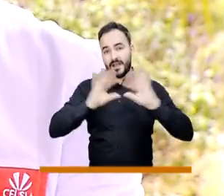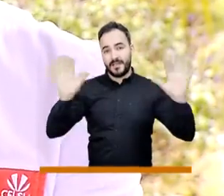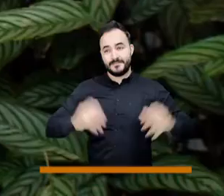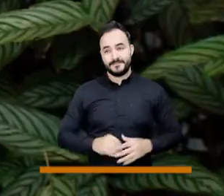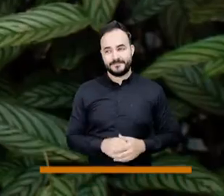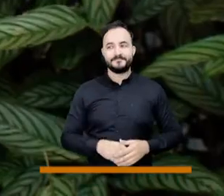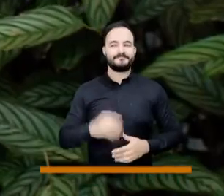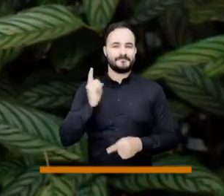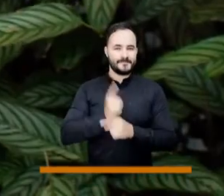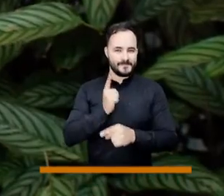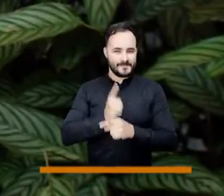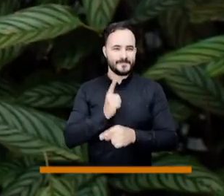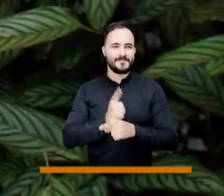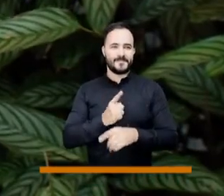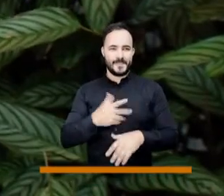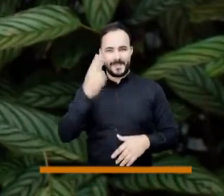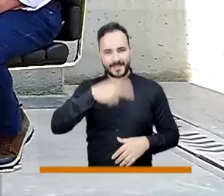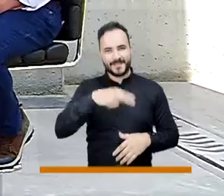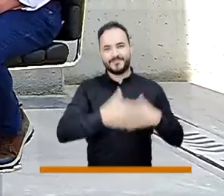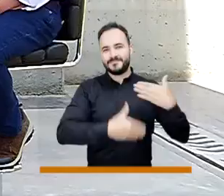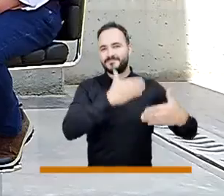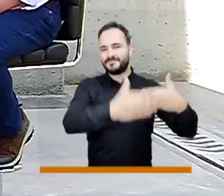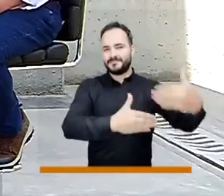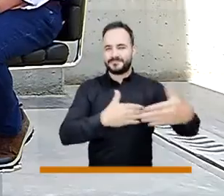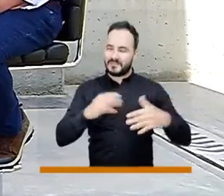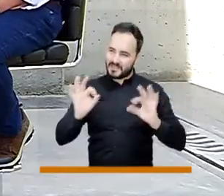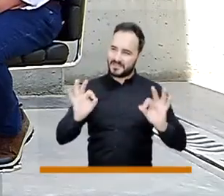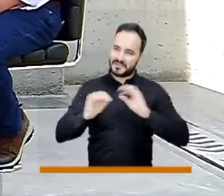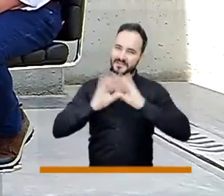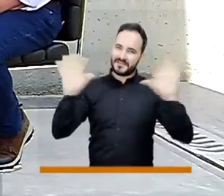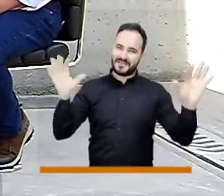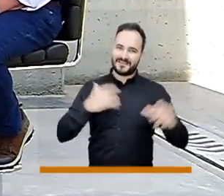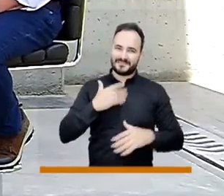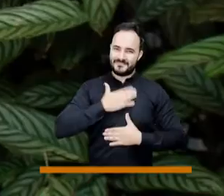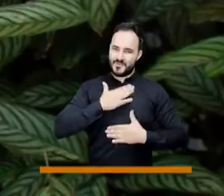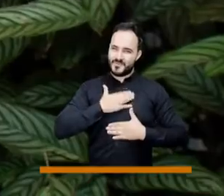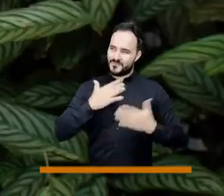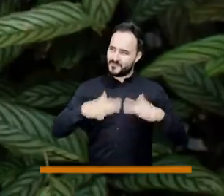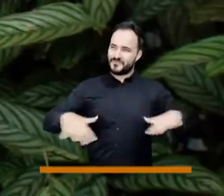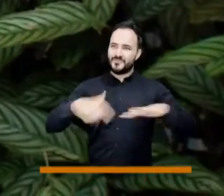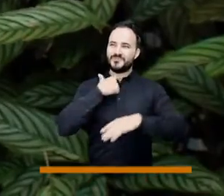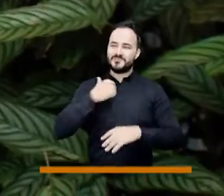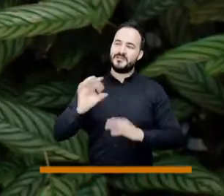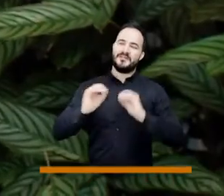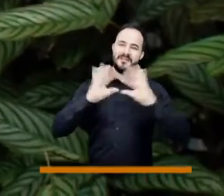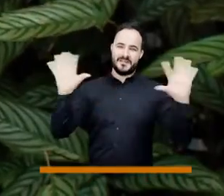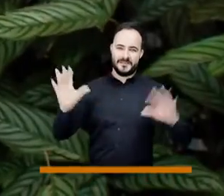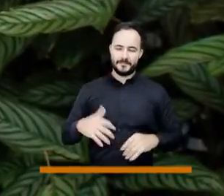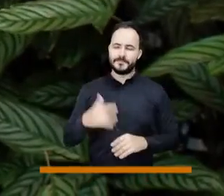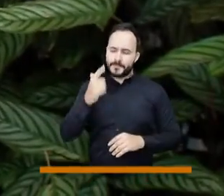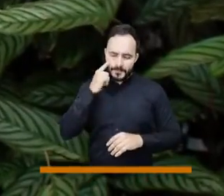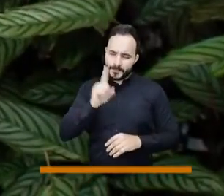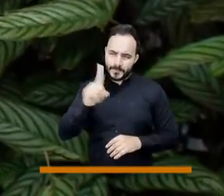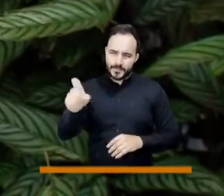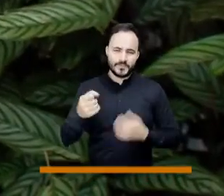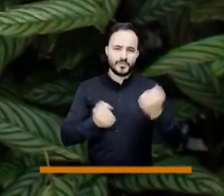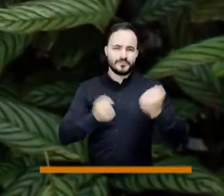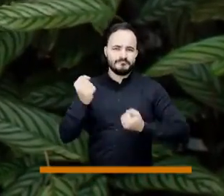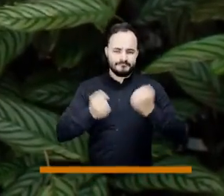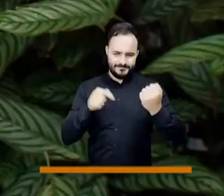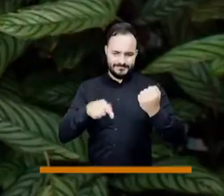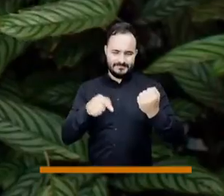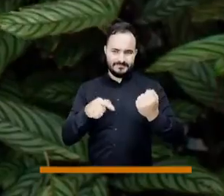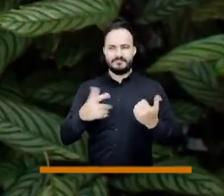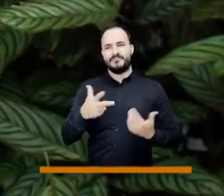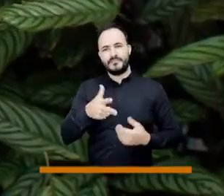en esta ciudad. Oiga, los celsianos, ¿no? Que vayamos entendiendo cómo es el sentido de pertenencia. Hablemos del vehículo en la